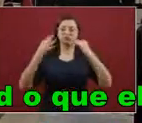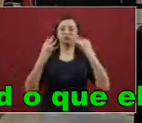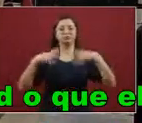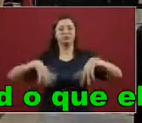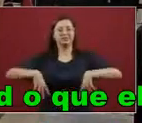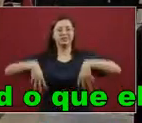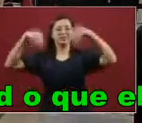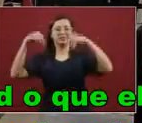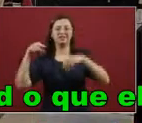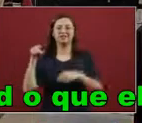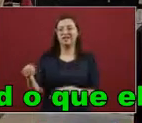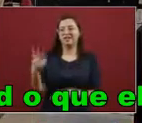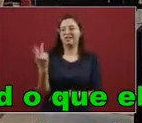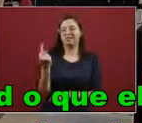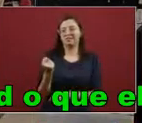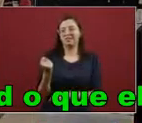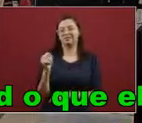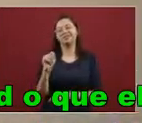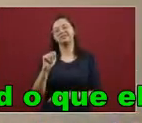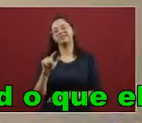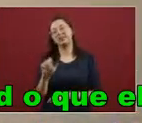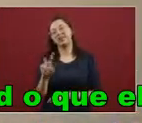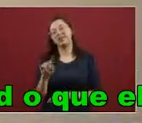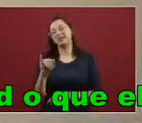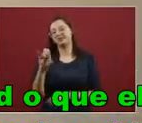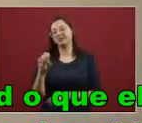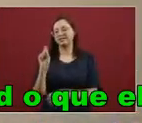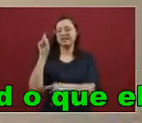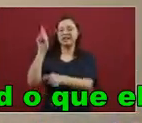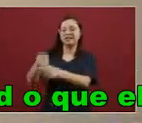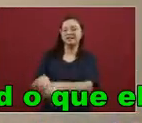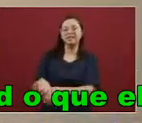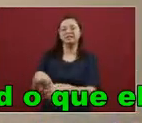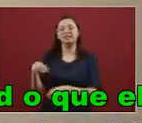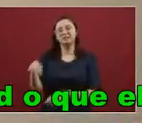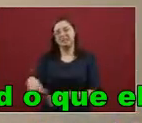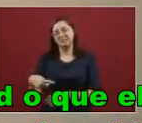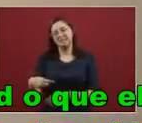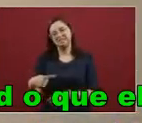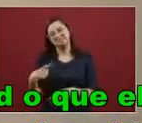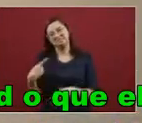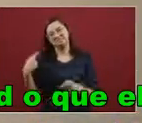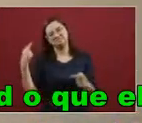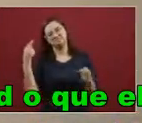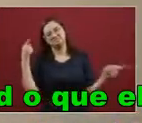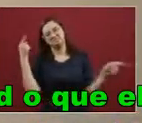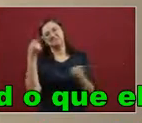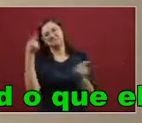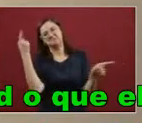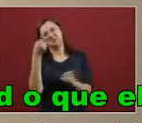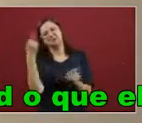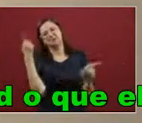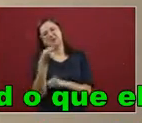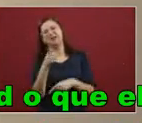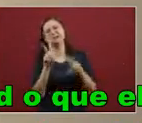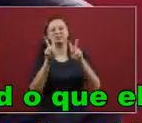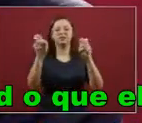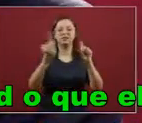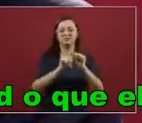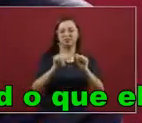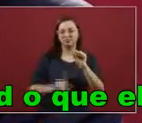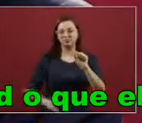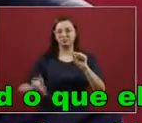televisa filial de univisión increpándole por el tema de la inseguridad en el país